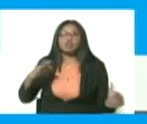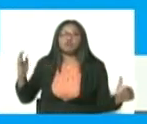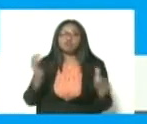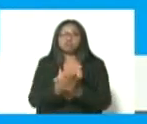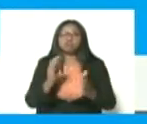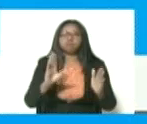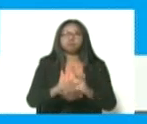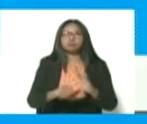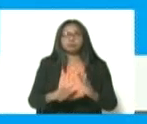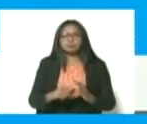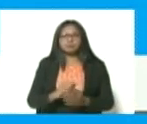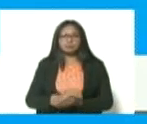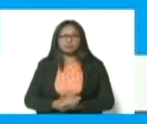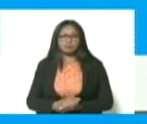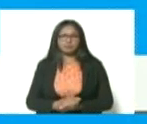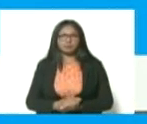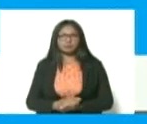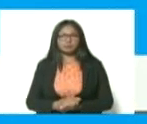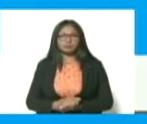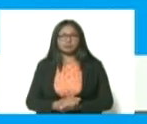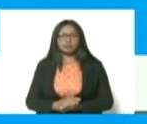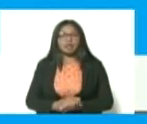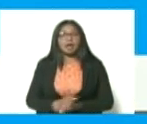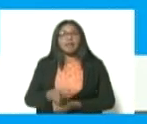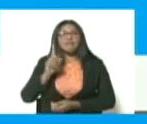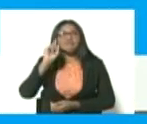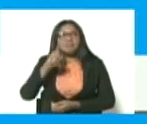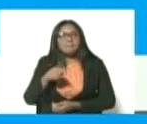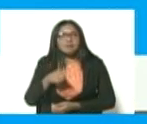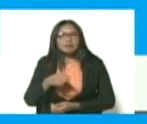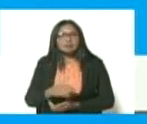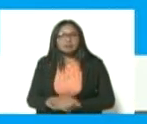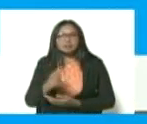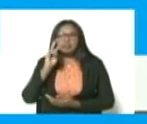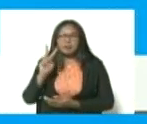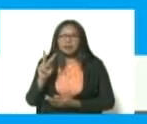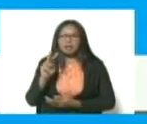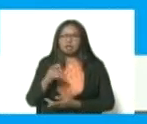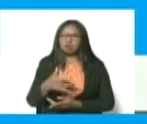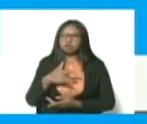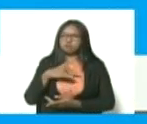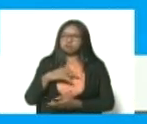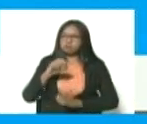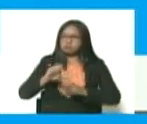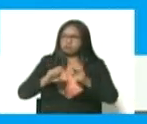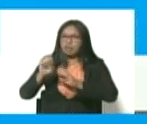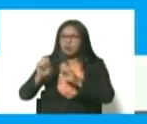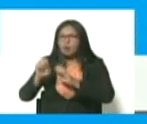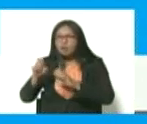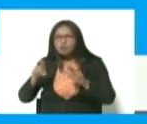armado. Además lo hace en el momento en que está siendo cuestionado por